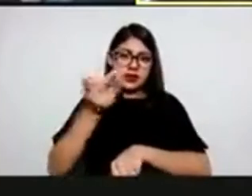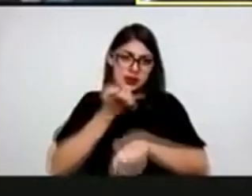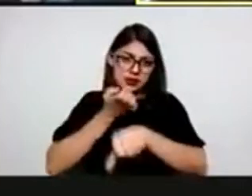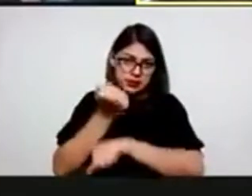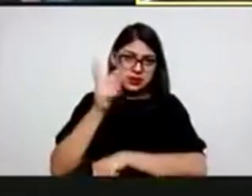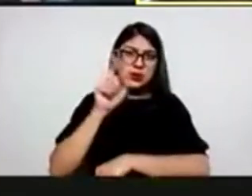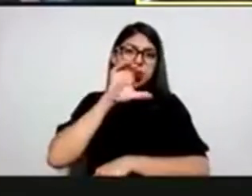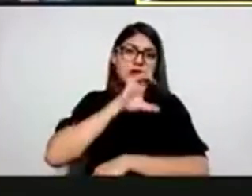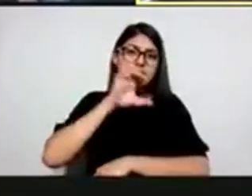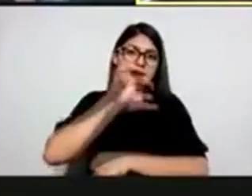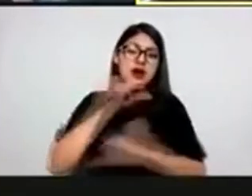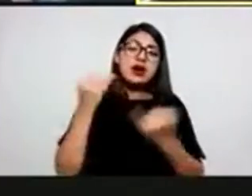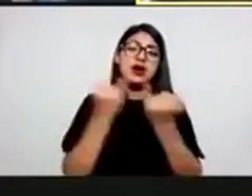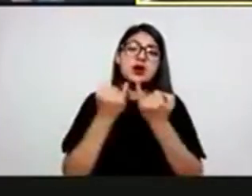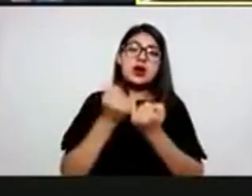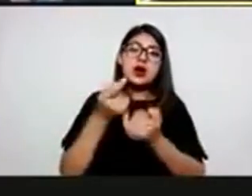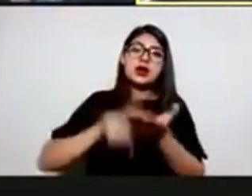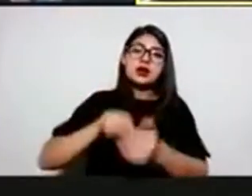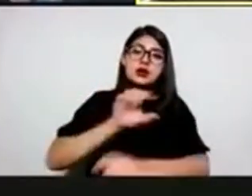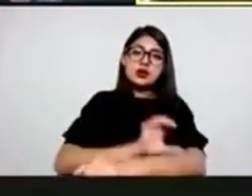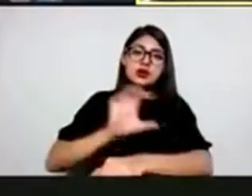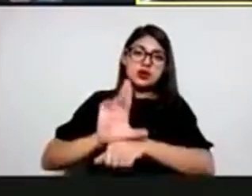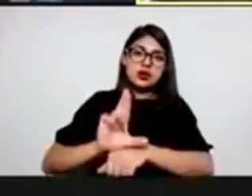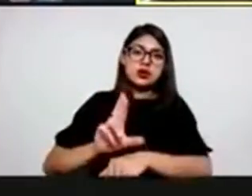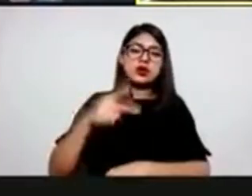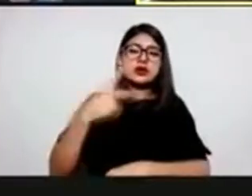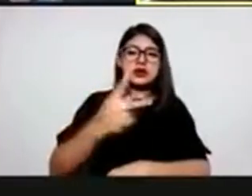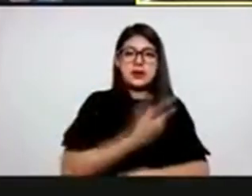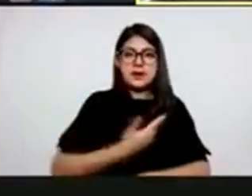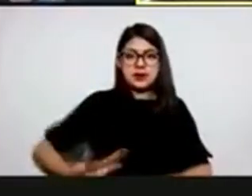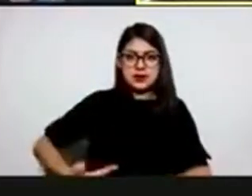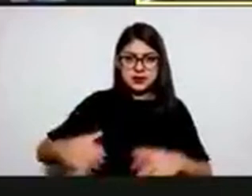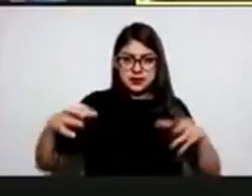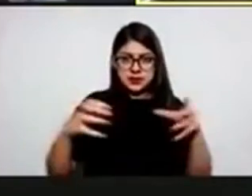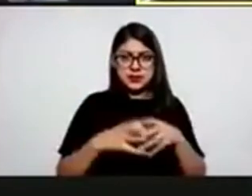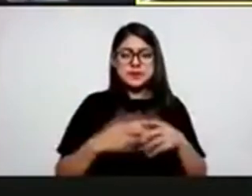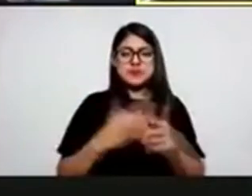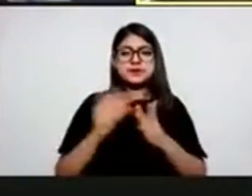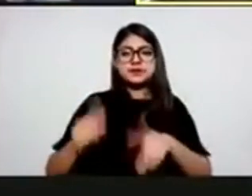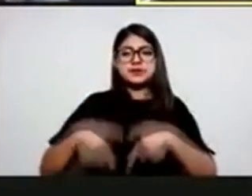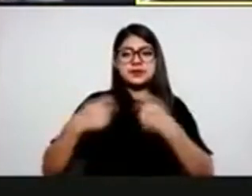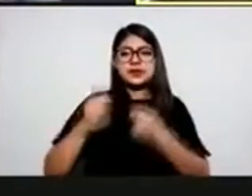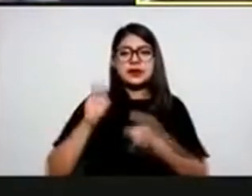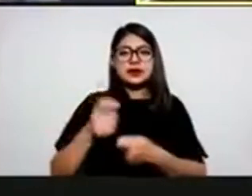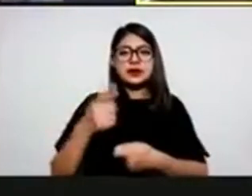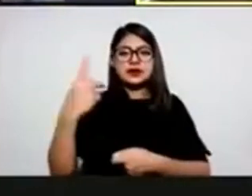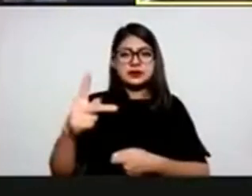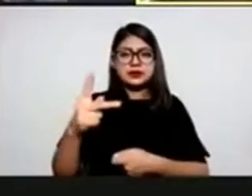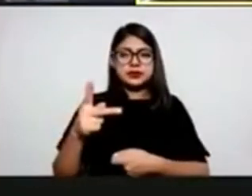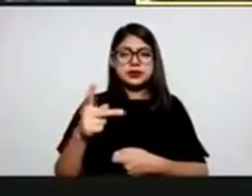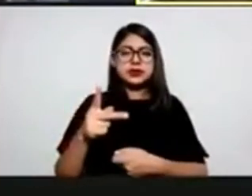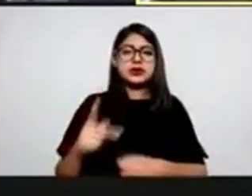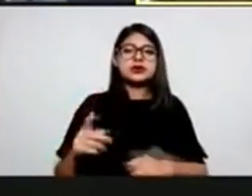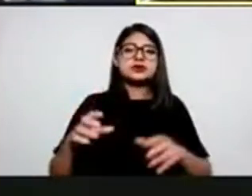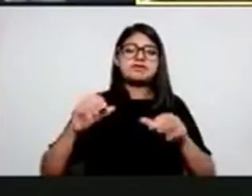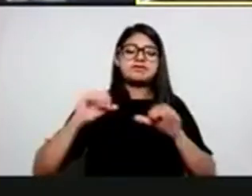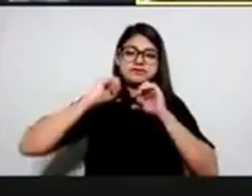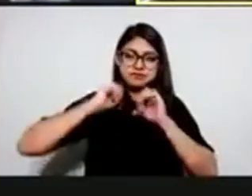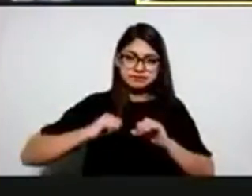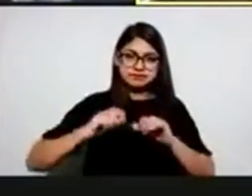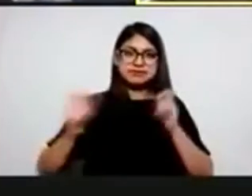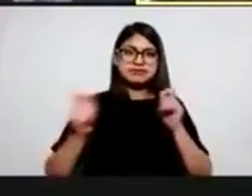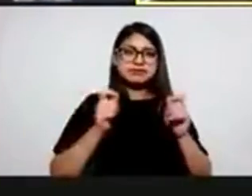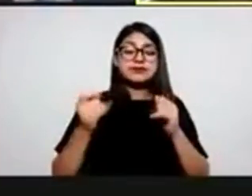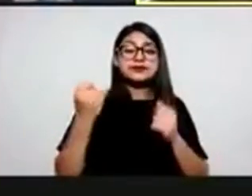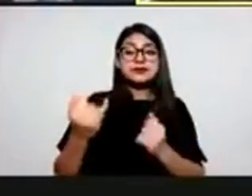de presidencia. Se propone dar vista al órgano interno de control de dicho instituto. Implementar medidas de no repetición, como